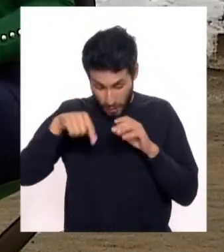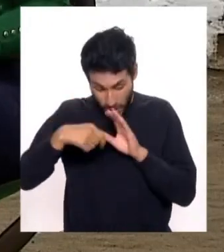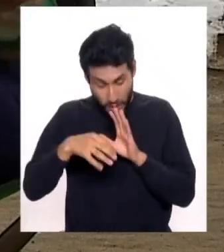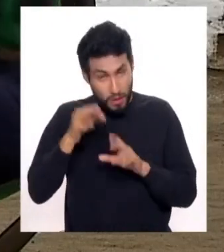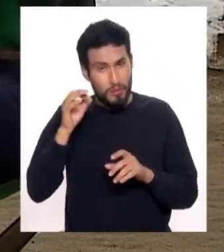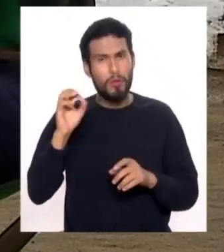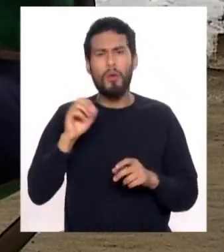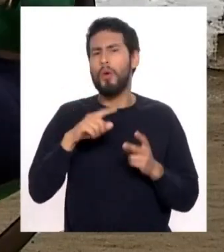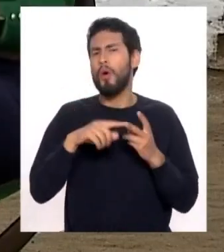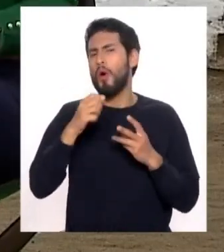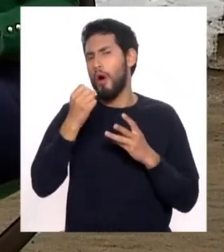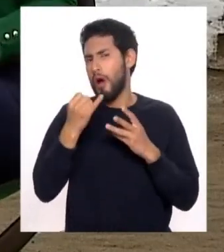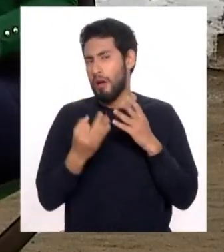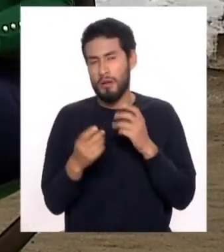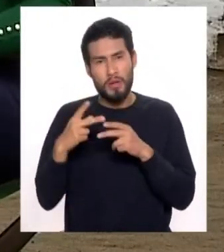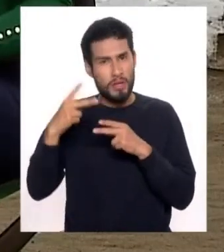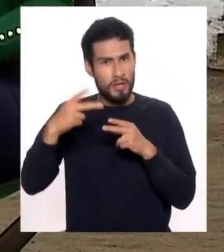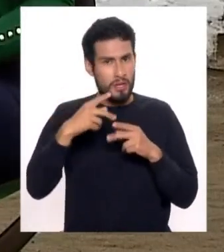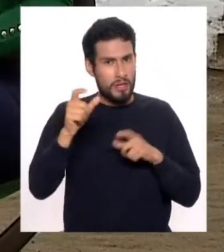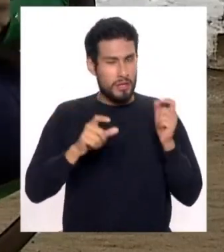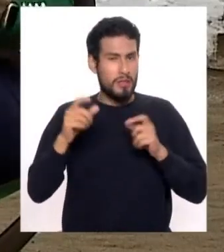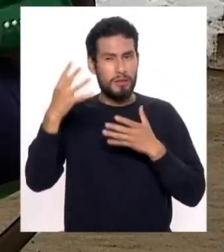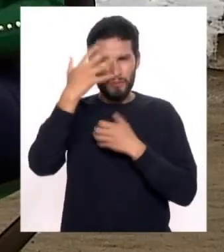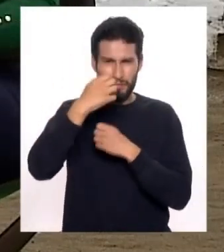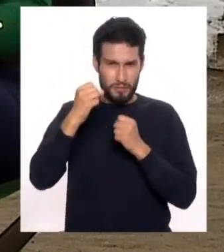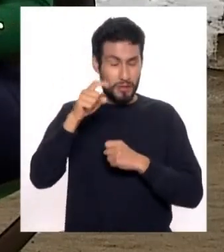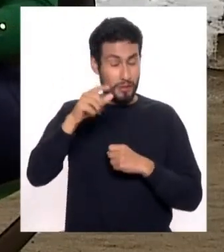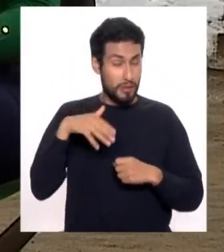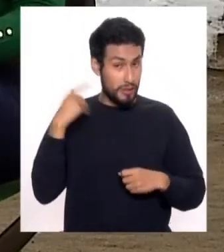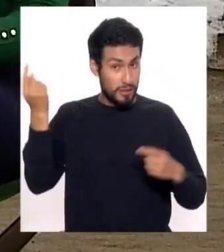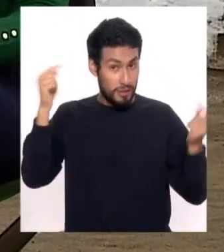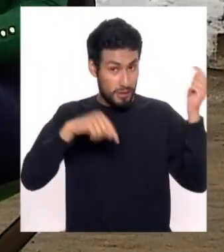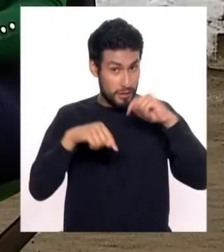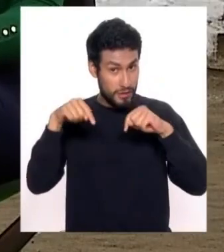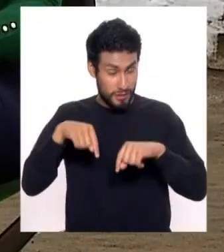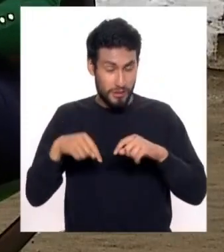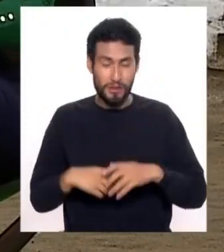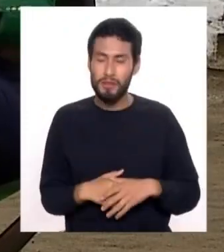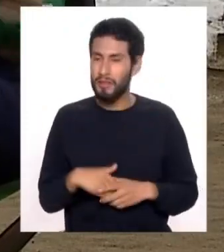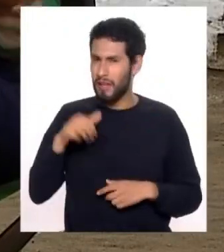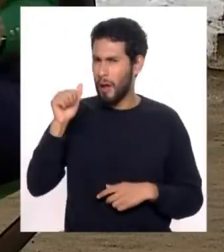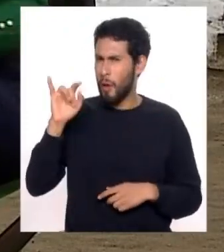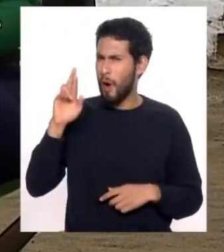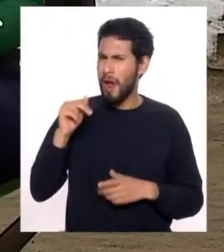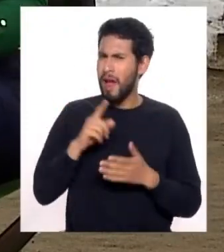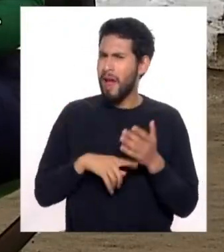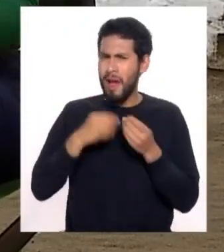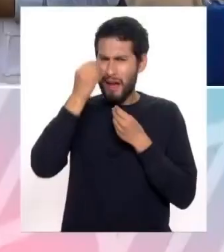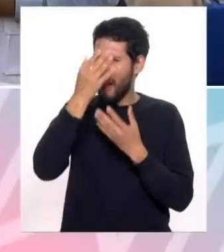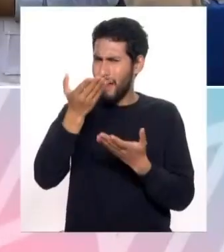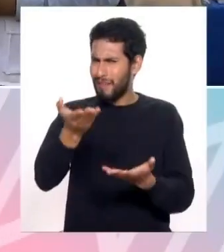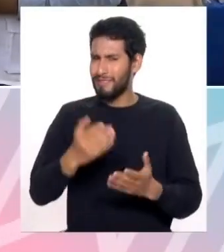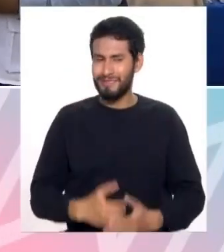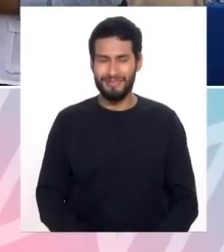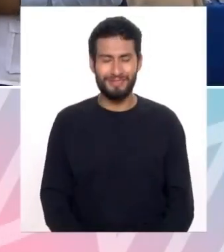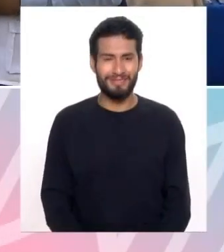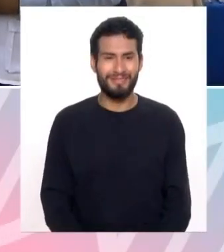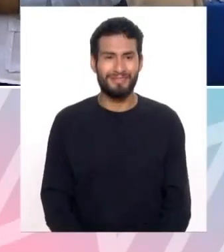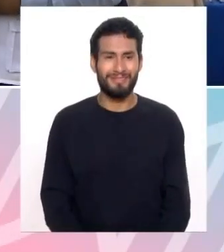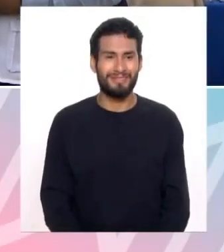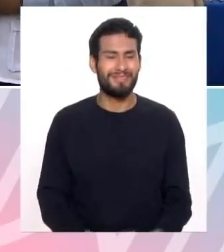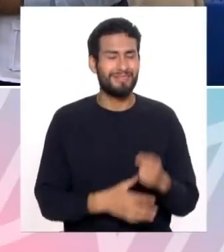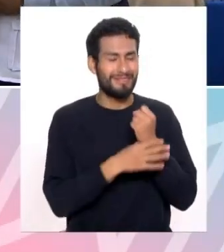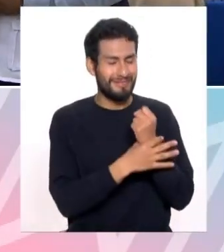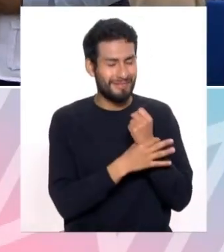otras áreas para todos los vecinos de San Martín de Porres puedan venir por aquí. Aura, a ver, ¿qué más nos tienes en esta campaña? Cuéntanos.